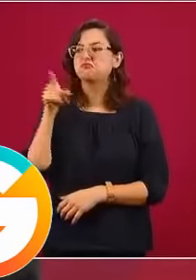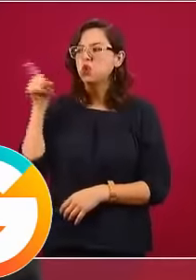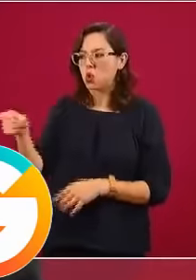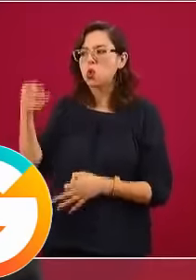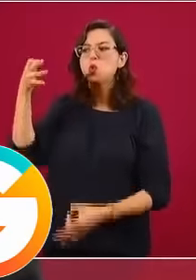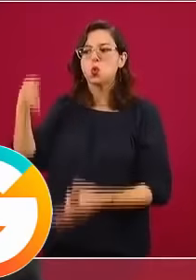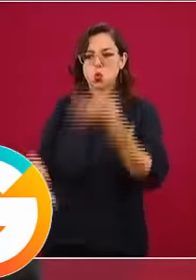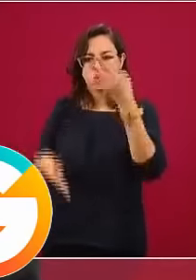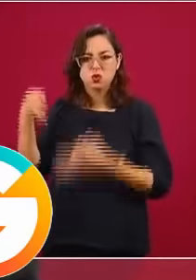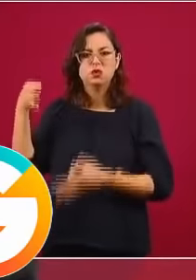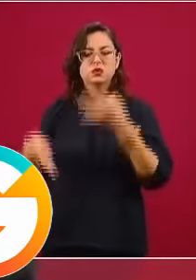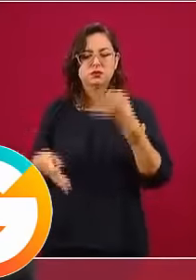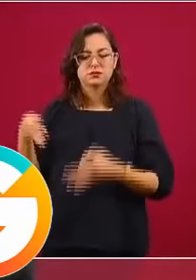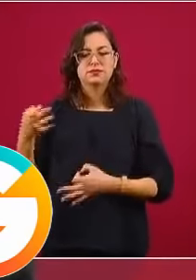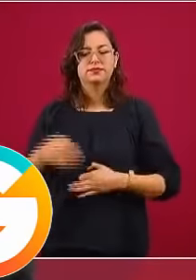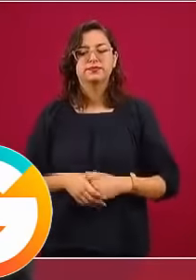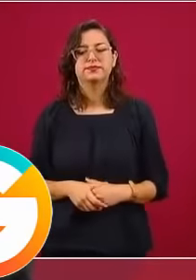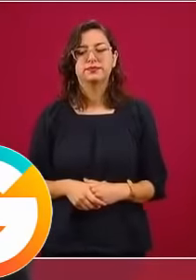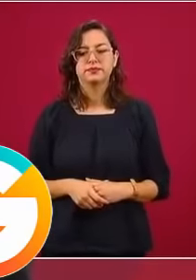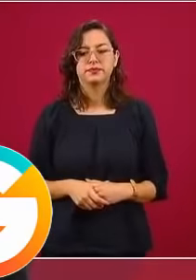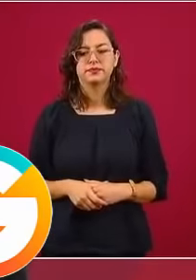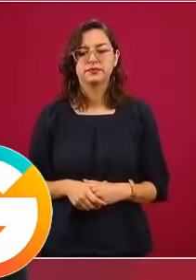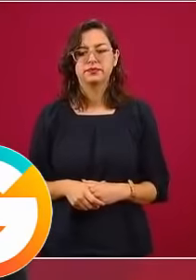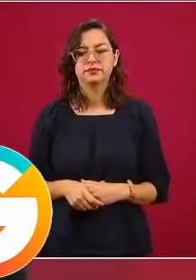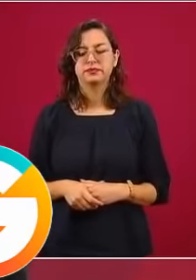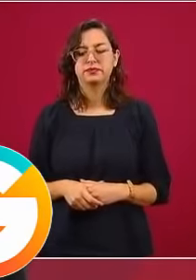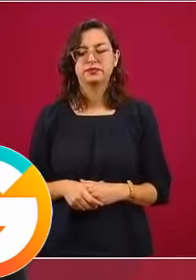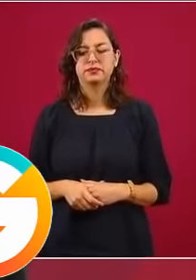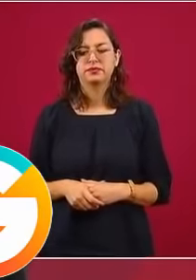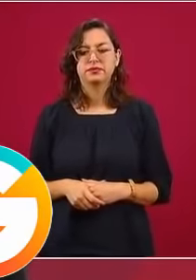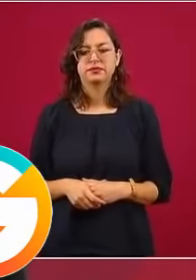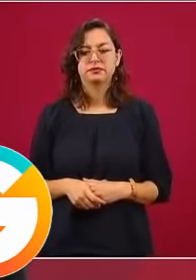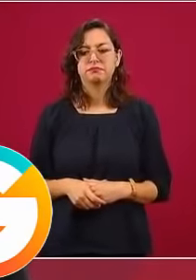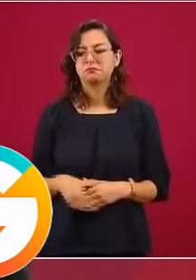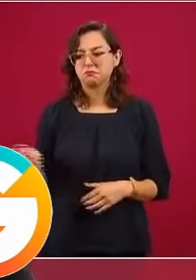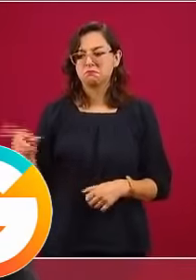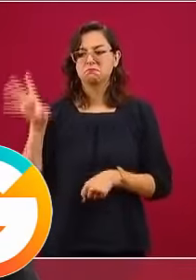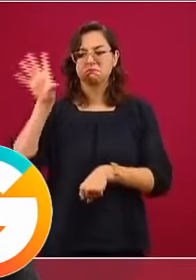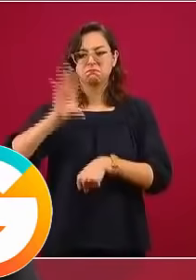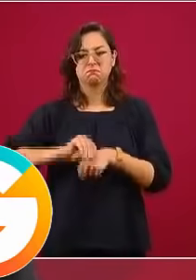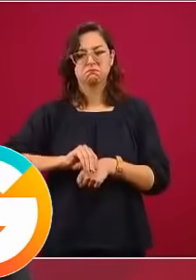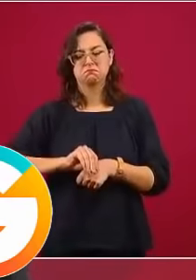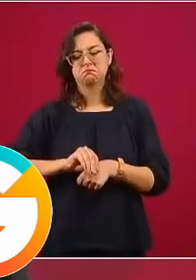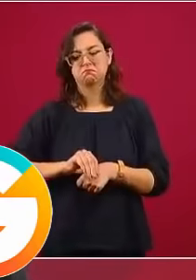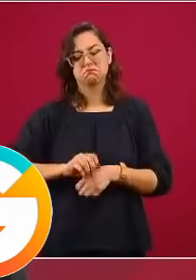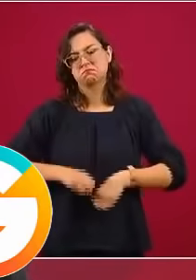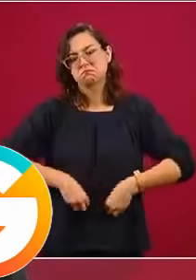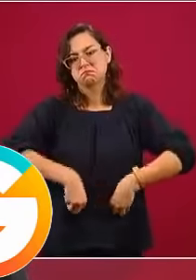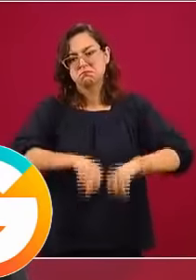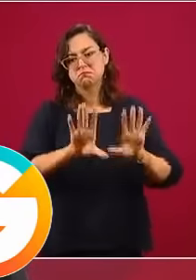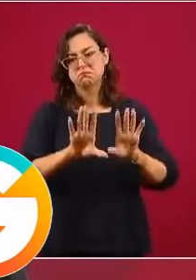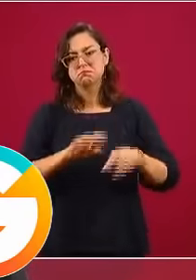juzgado en donde se le otorgó la libertad.